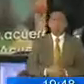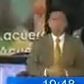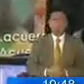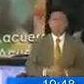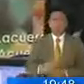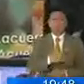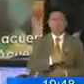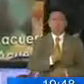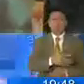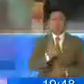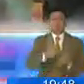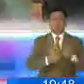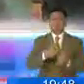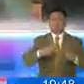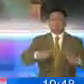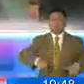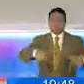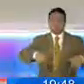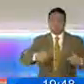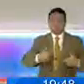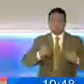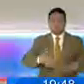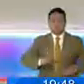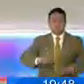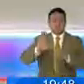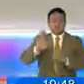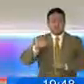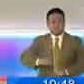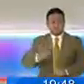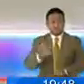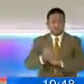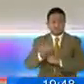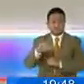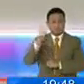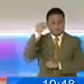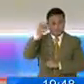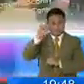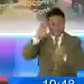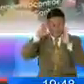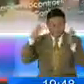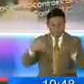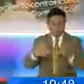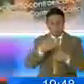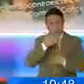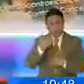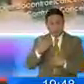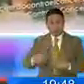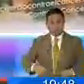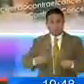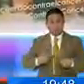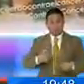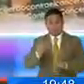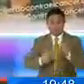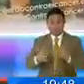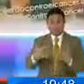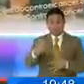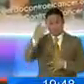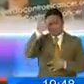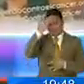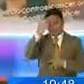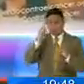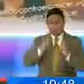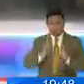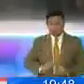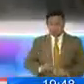El candidato a la presidencia, Lenín Moreno, se comprometió a apoyar la iniciativa que busca mejorar la calidad de vida de los pacientes oncológicos y